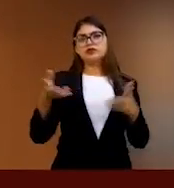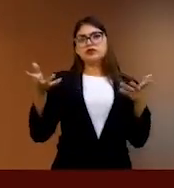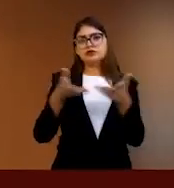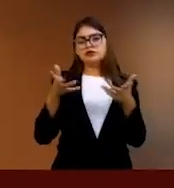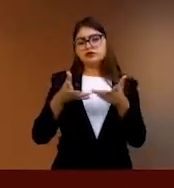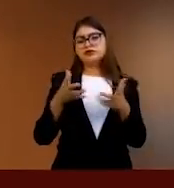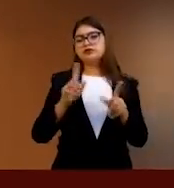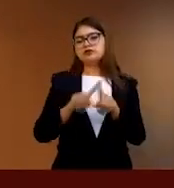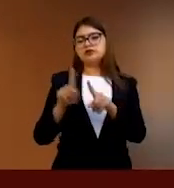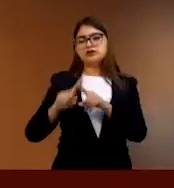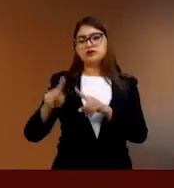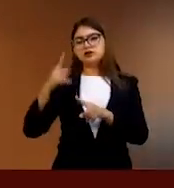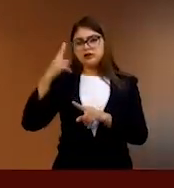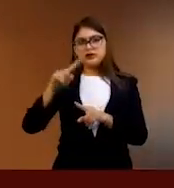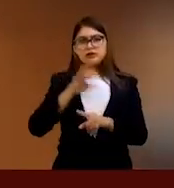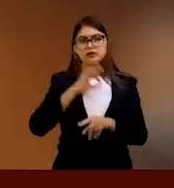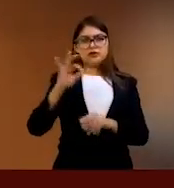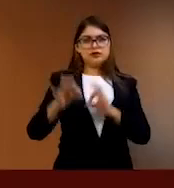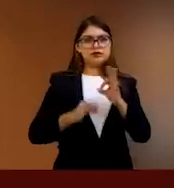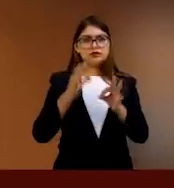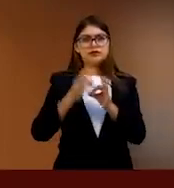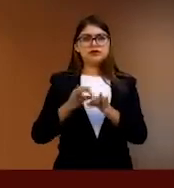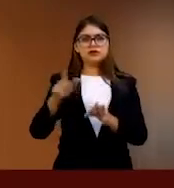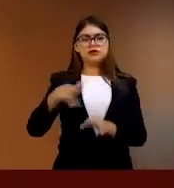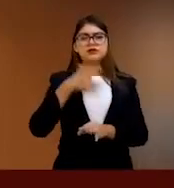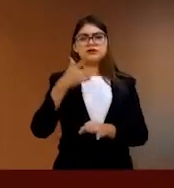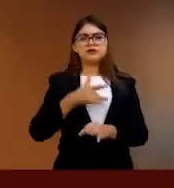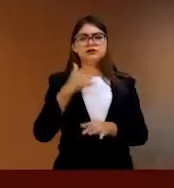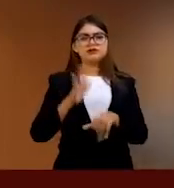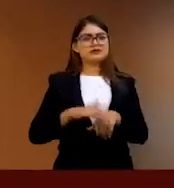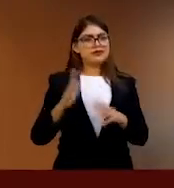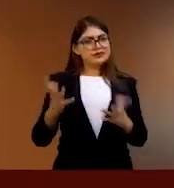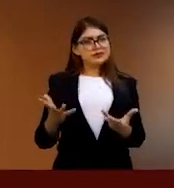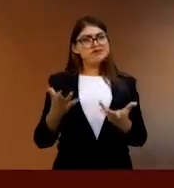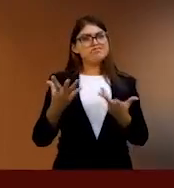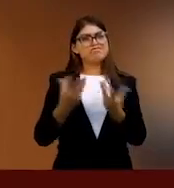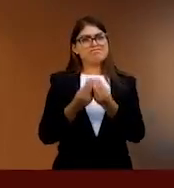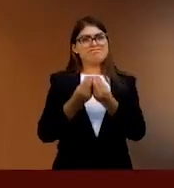que les permitan cada vez sentirse más integrados a nuestro país.